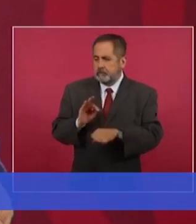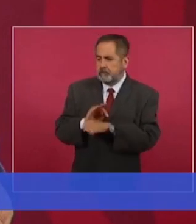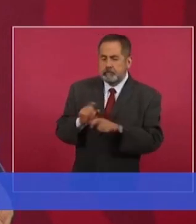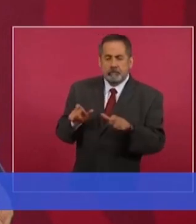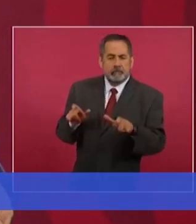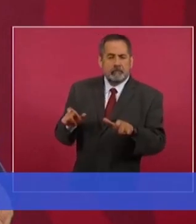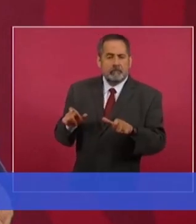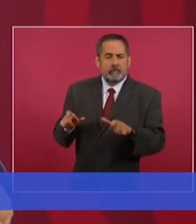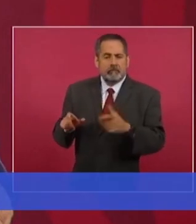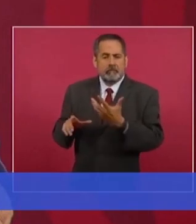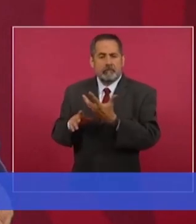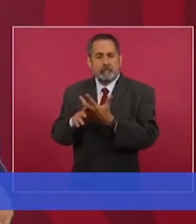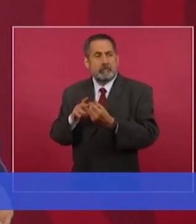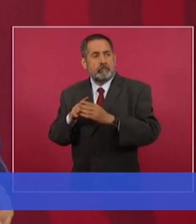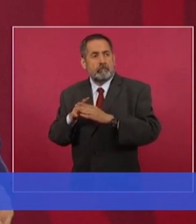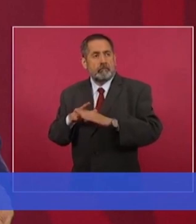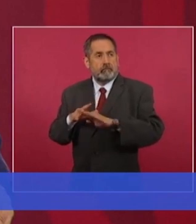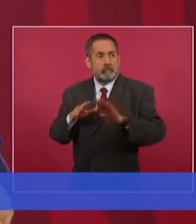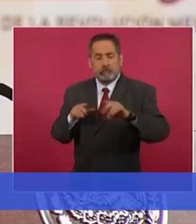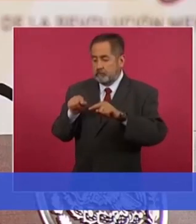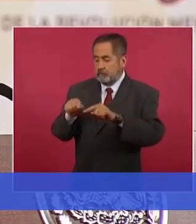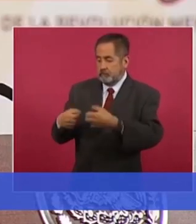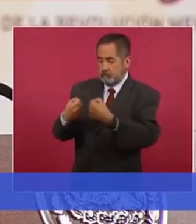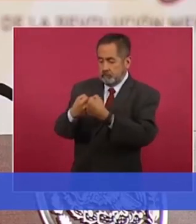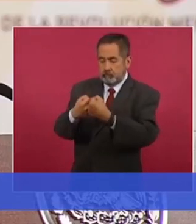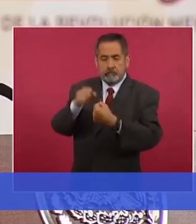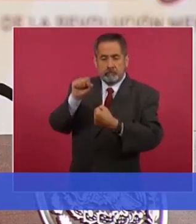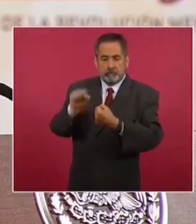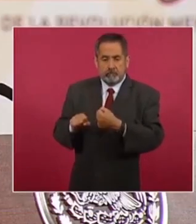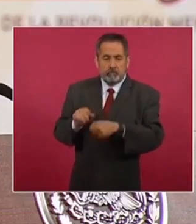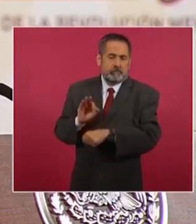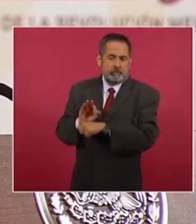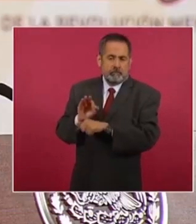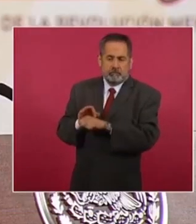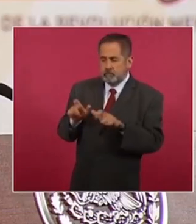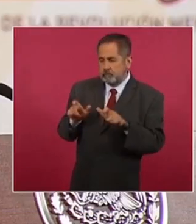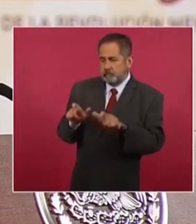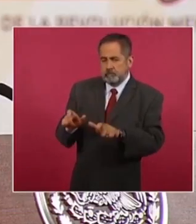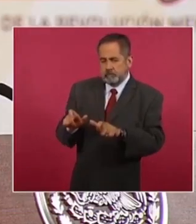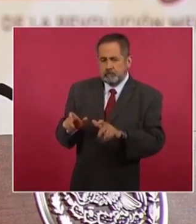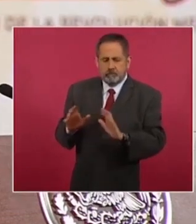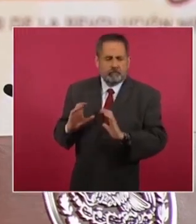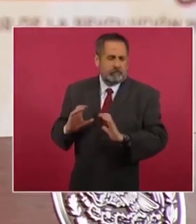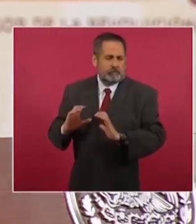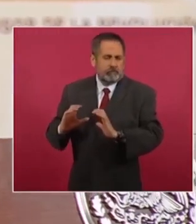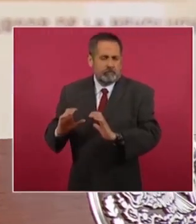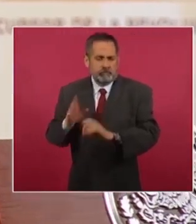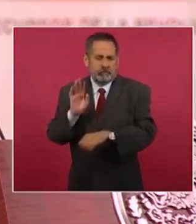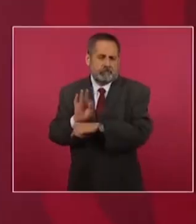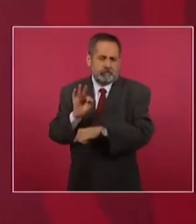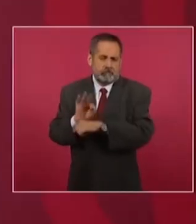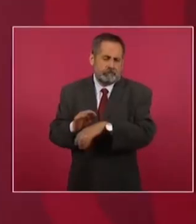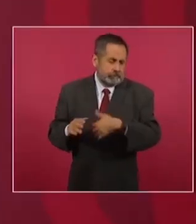la frontera sur para proteger aunque parezca